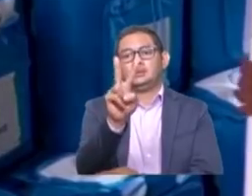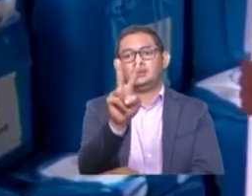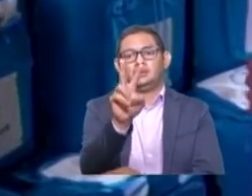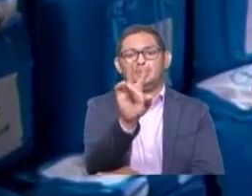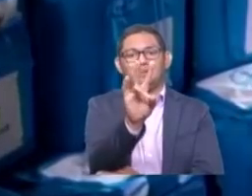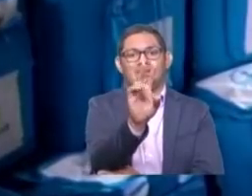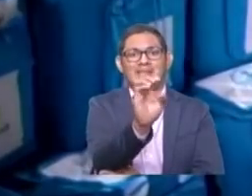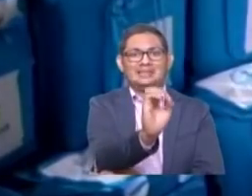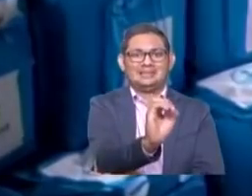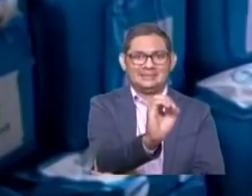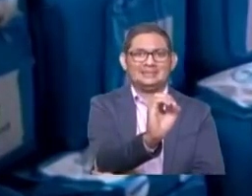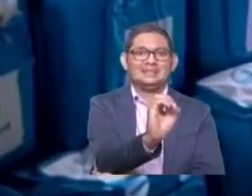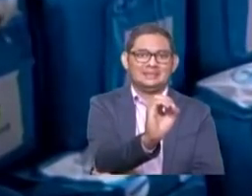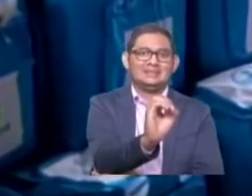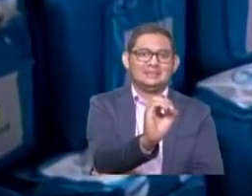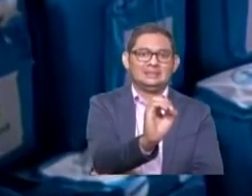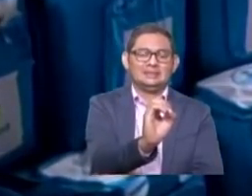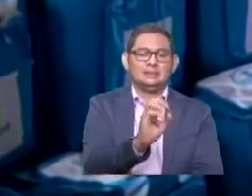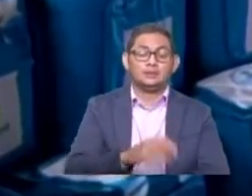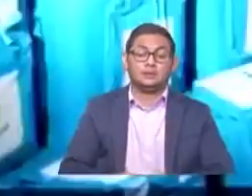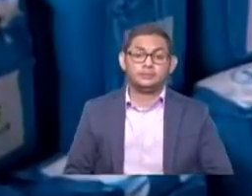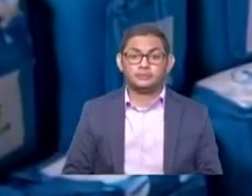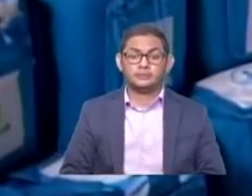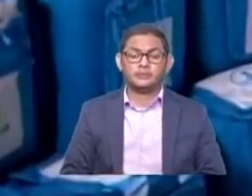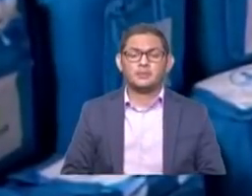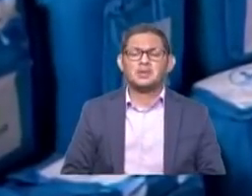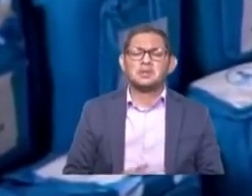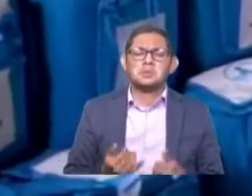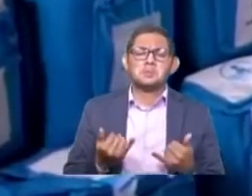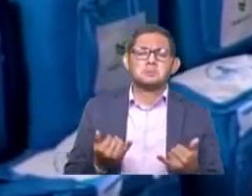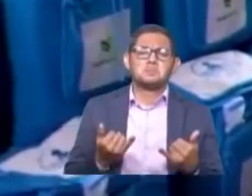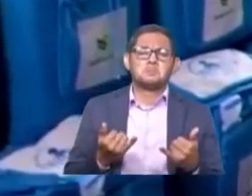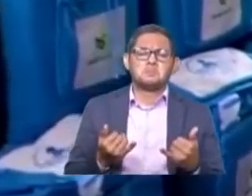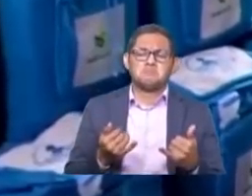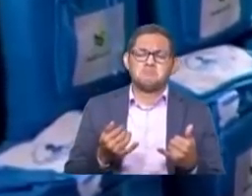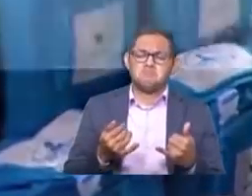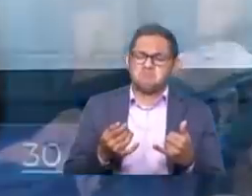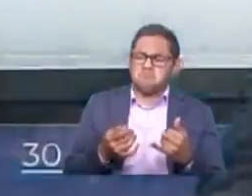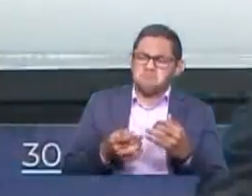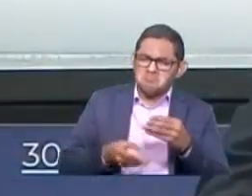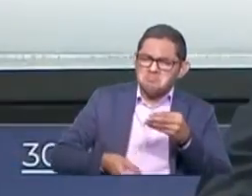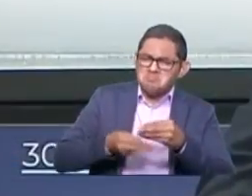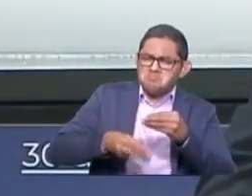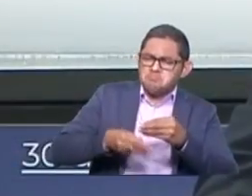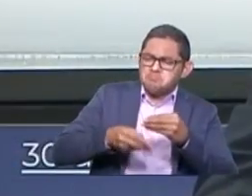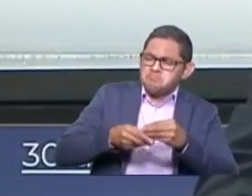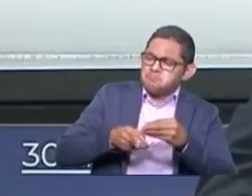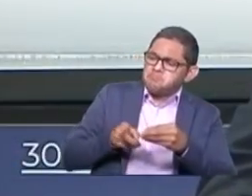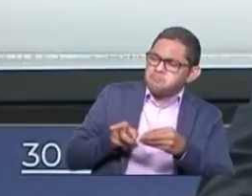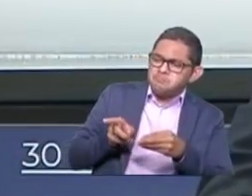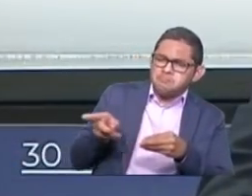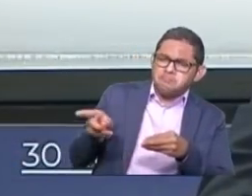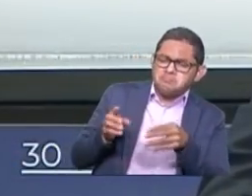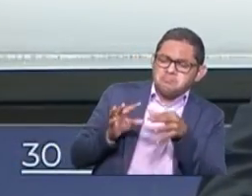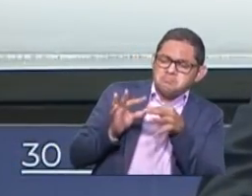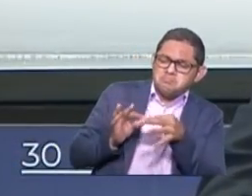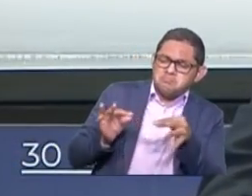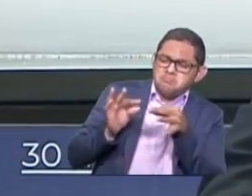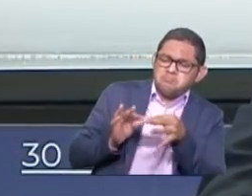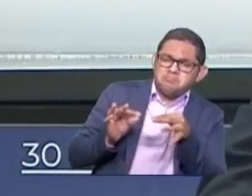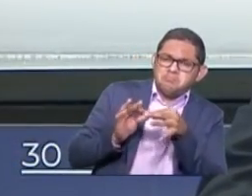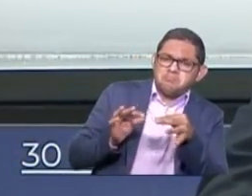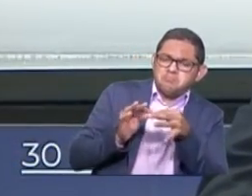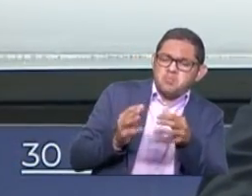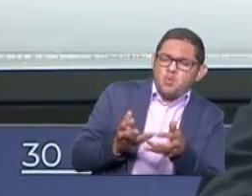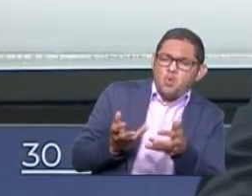36.270 nuevas dosis. Para explicarnos con más detalle sobre lo que es el plan